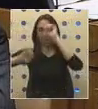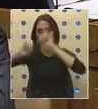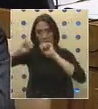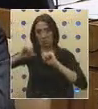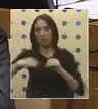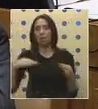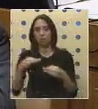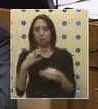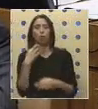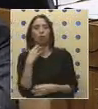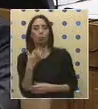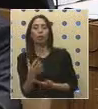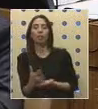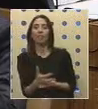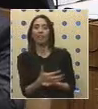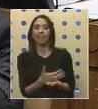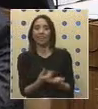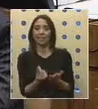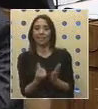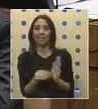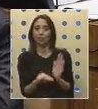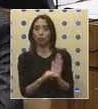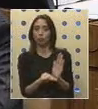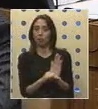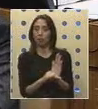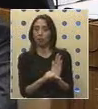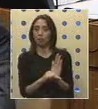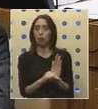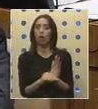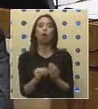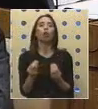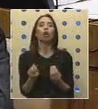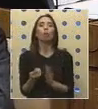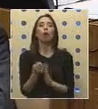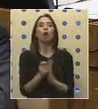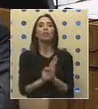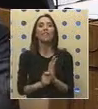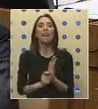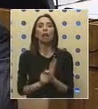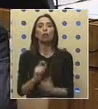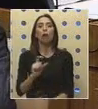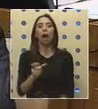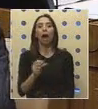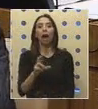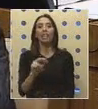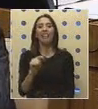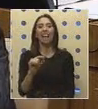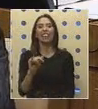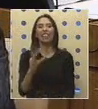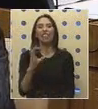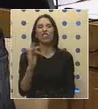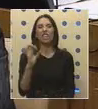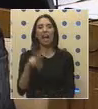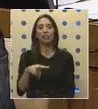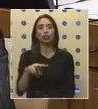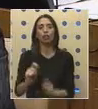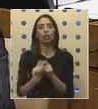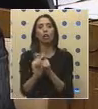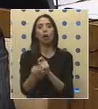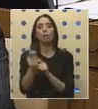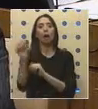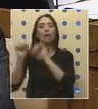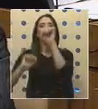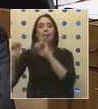Porque el ingreso mínimo, presidente, tiene que ver con el cálculo de la gratificación. Y la gratificación en general las pagan las empresas grandes